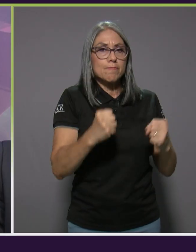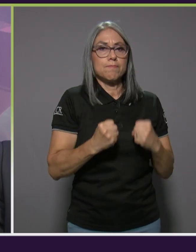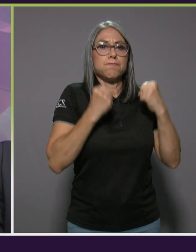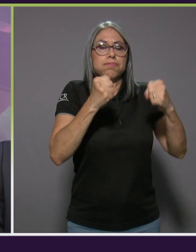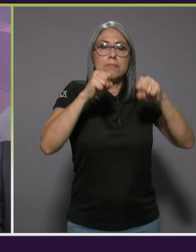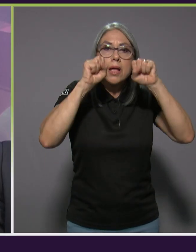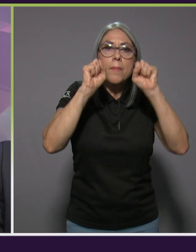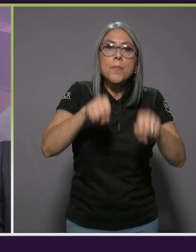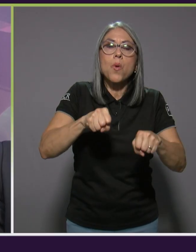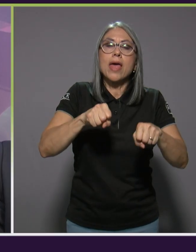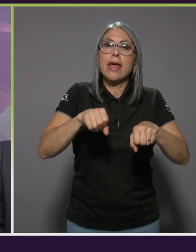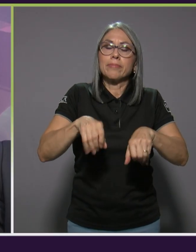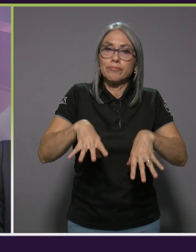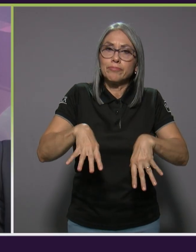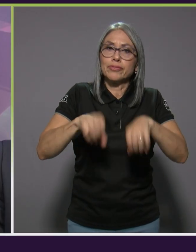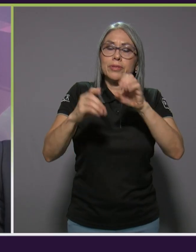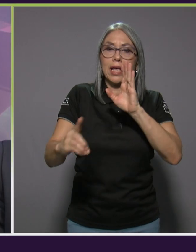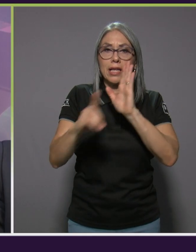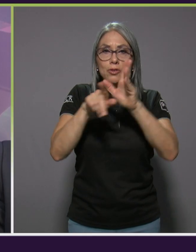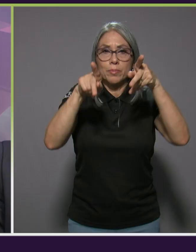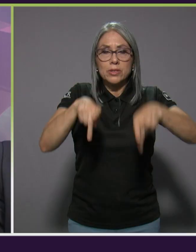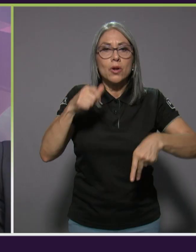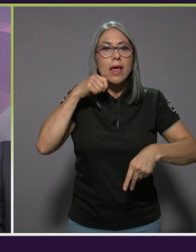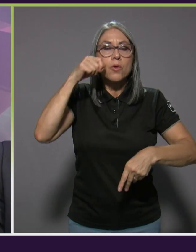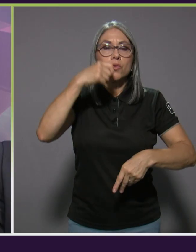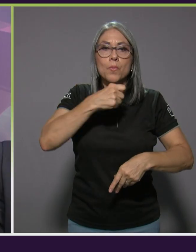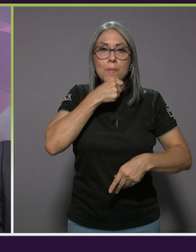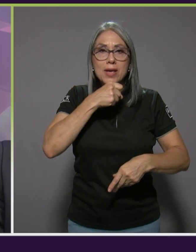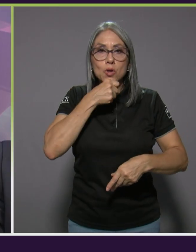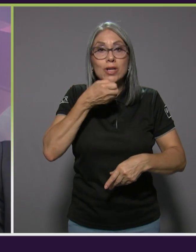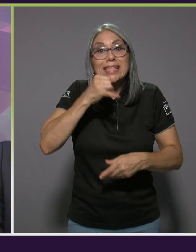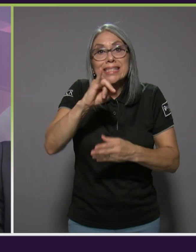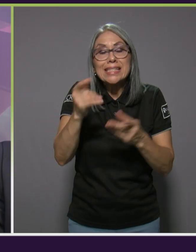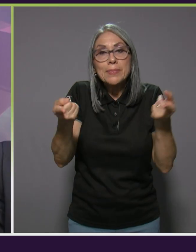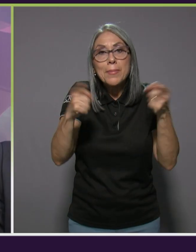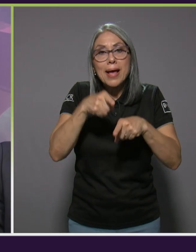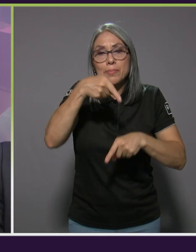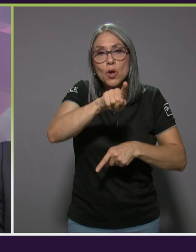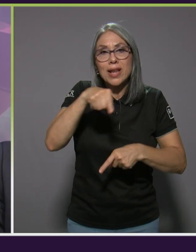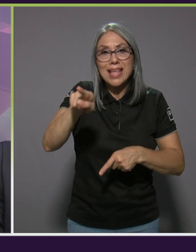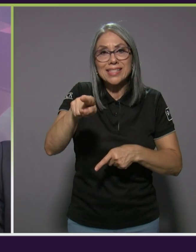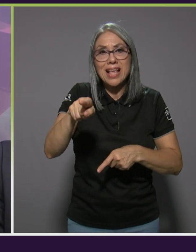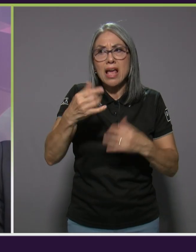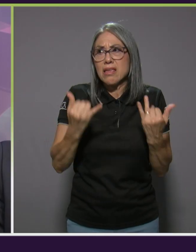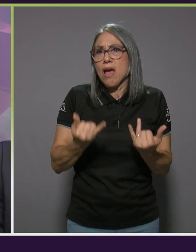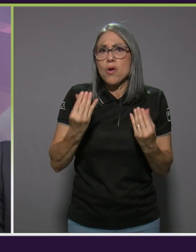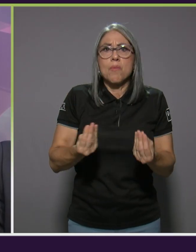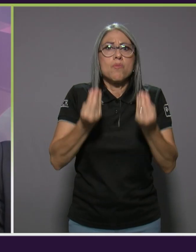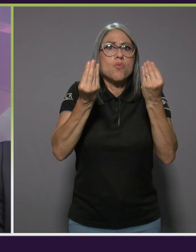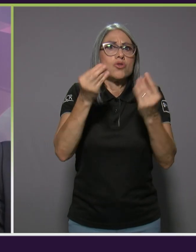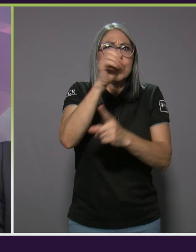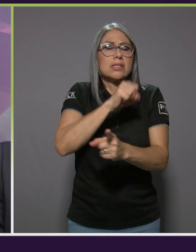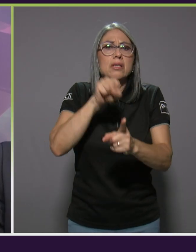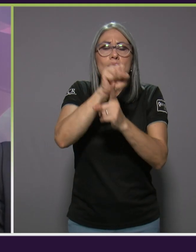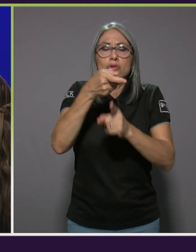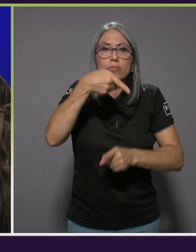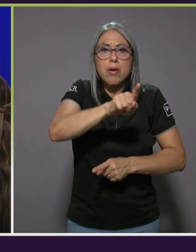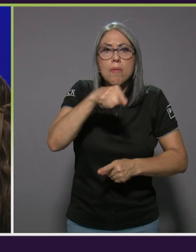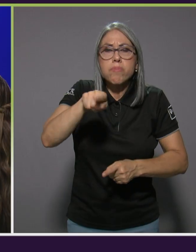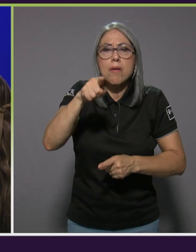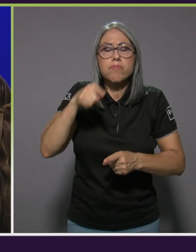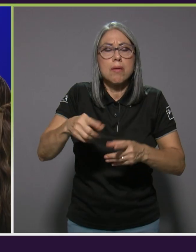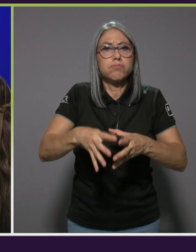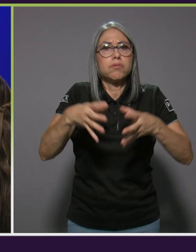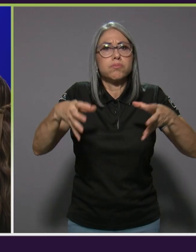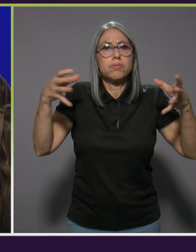adulta mayor ante estos casos significativos de violencia, que crecen abismalmente. Solo en el 2014